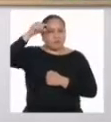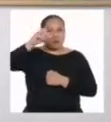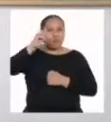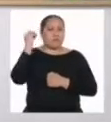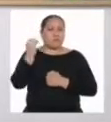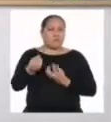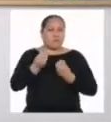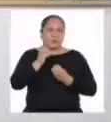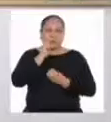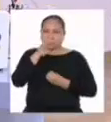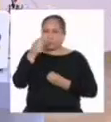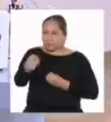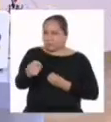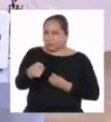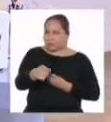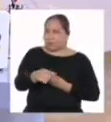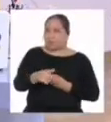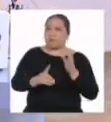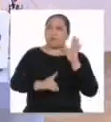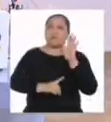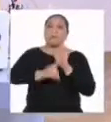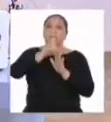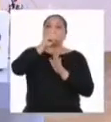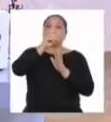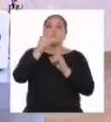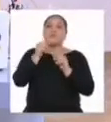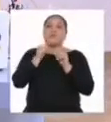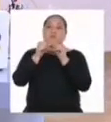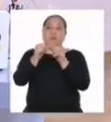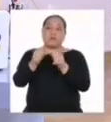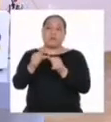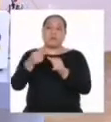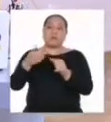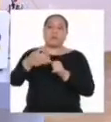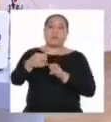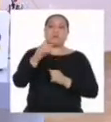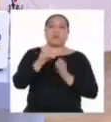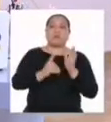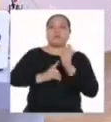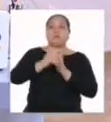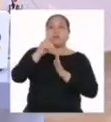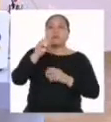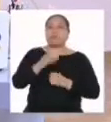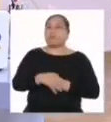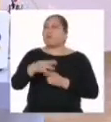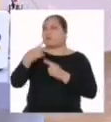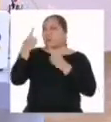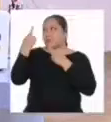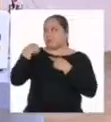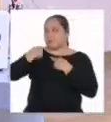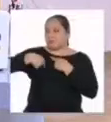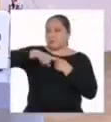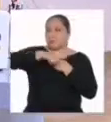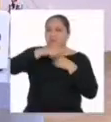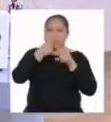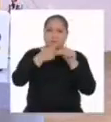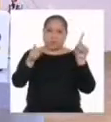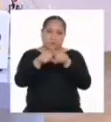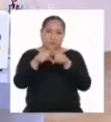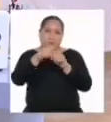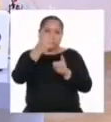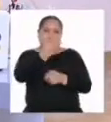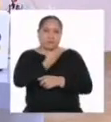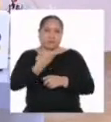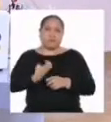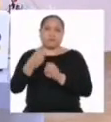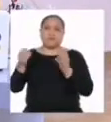se le decía eso, Yaremis? Desarrollo sostenible. La tarea es nuestra, por supuesto, pero también del Estado,